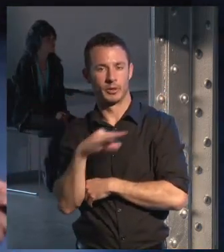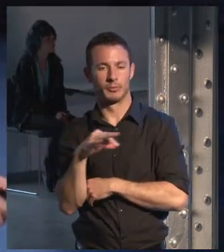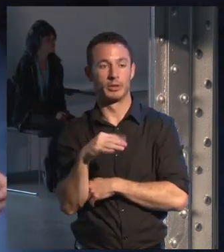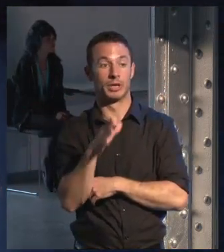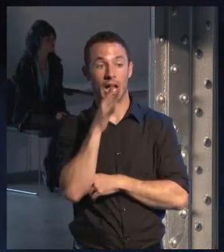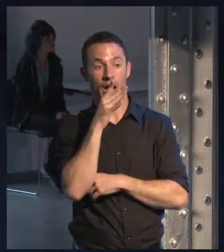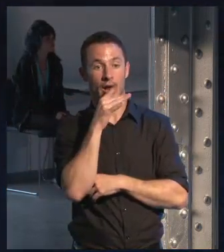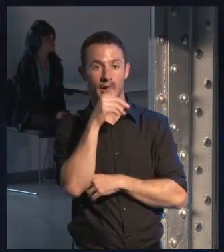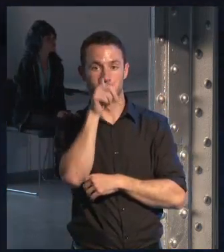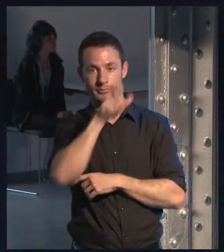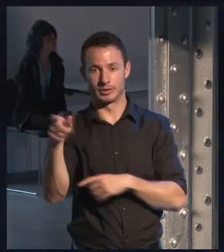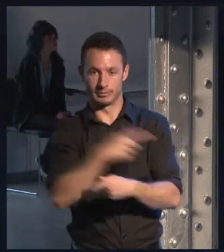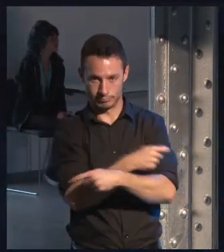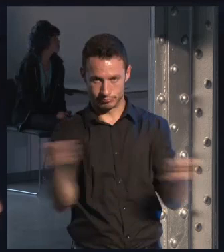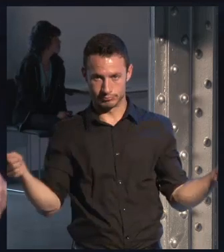gente.